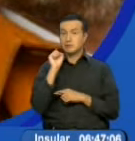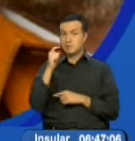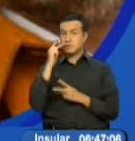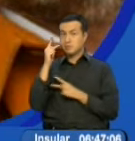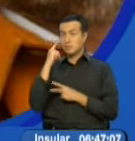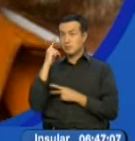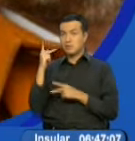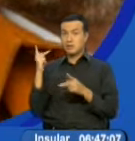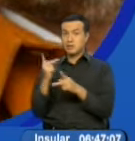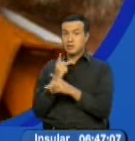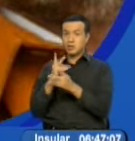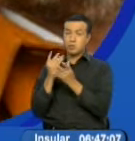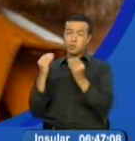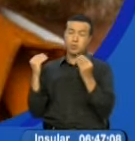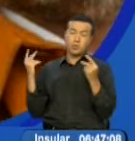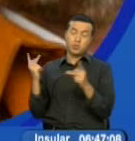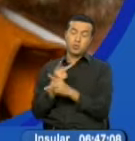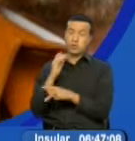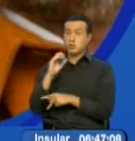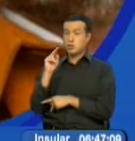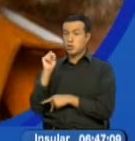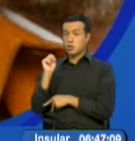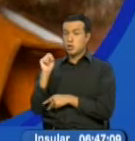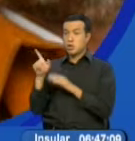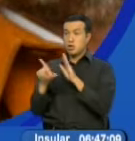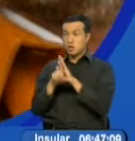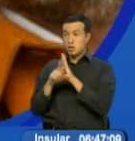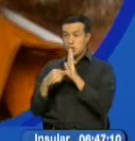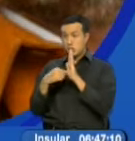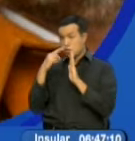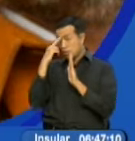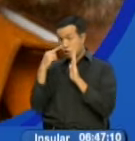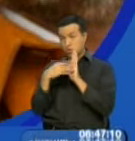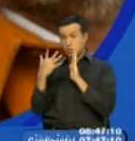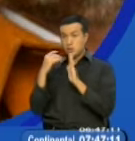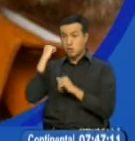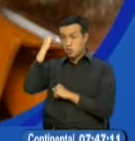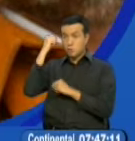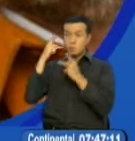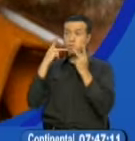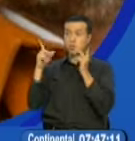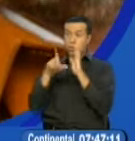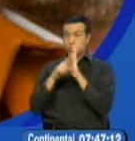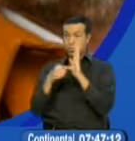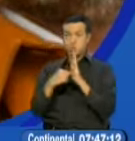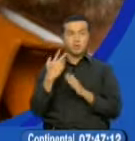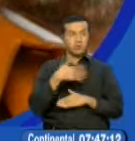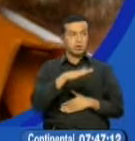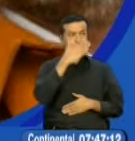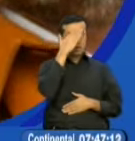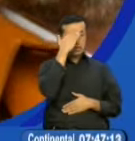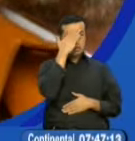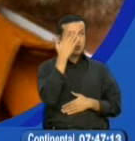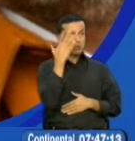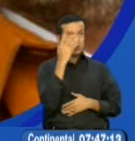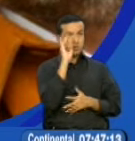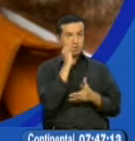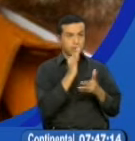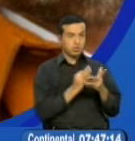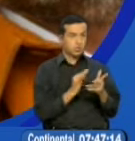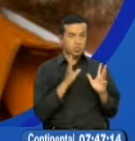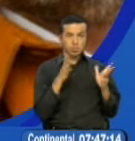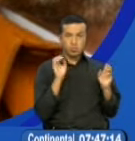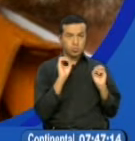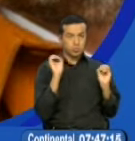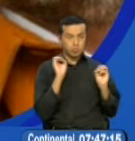las barbaridades cometidas por CNE contra ley. Derecho público, solo lo que dice la ley. Pero sabes que en conteo no hay nada y